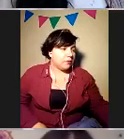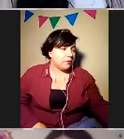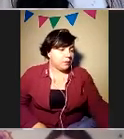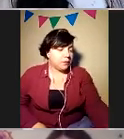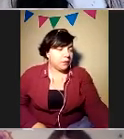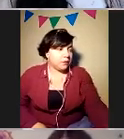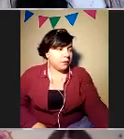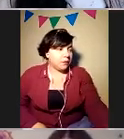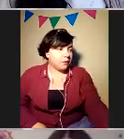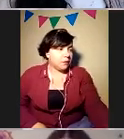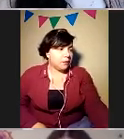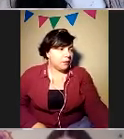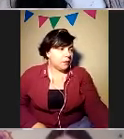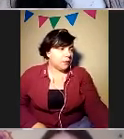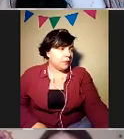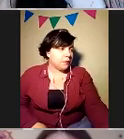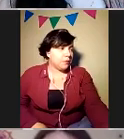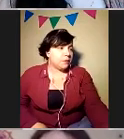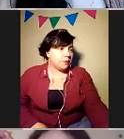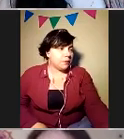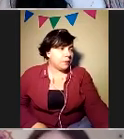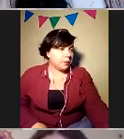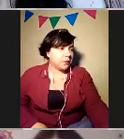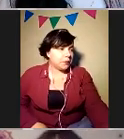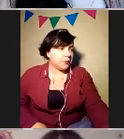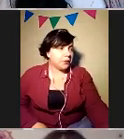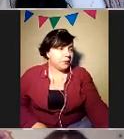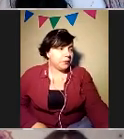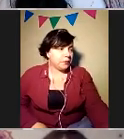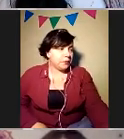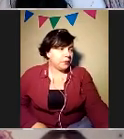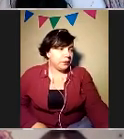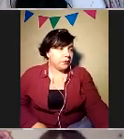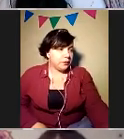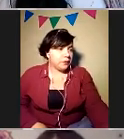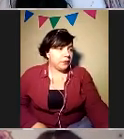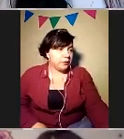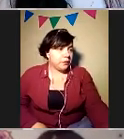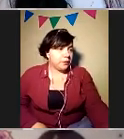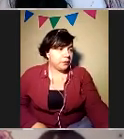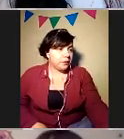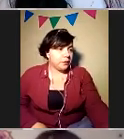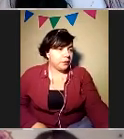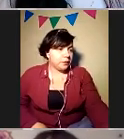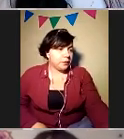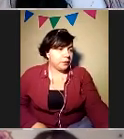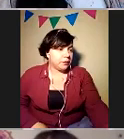que te ves cómo te presentas al mundo, pero al final, si te vistes en puro retail, te das cuenta que están todos